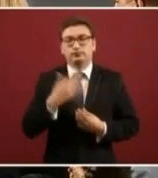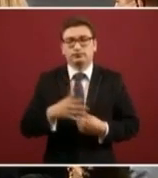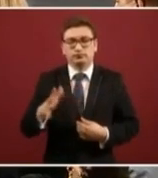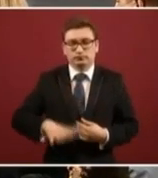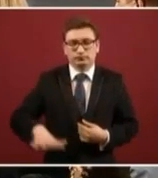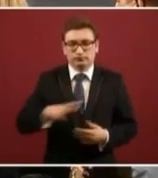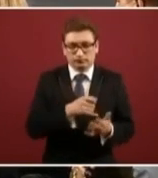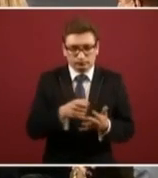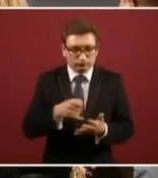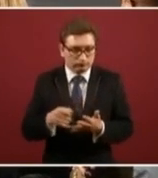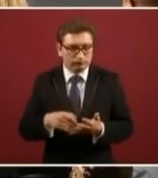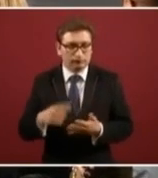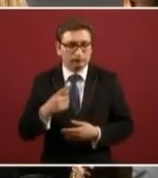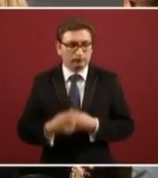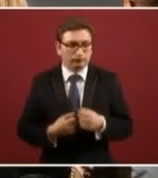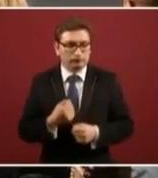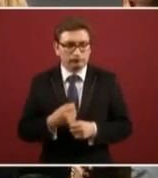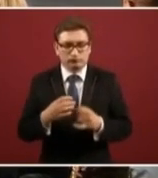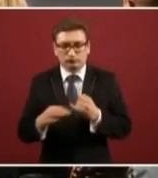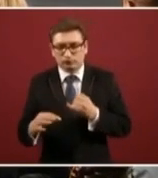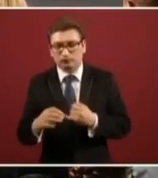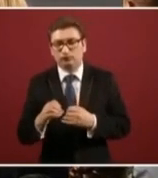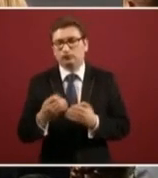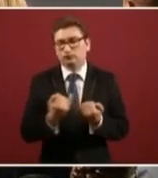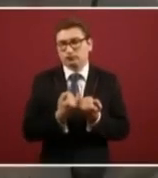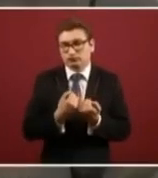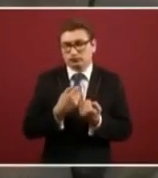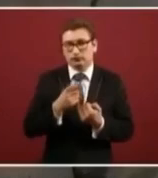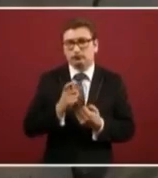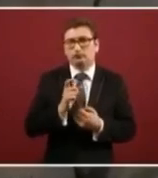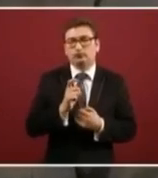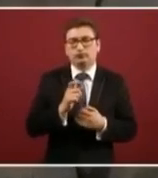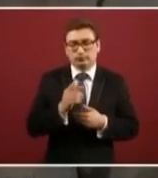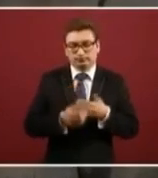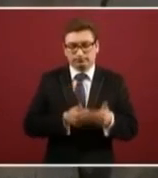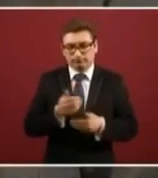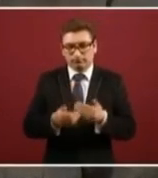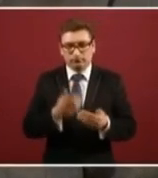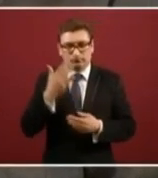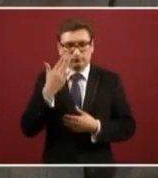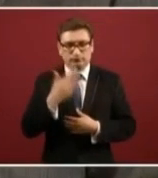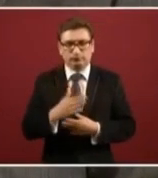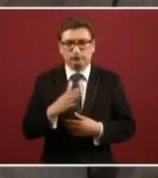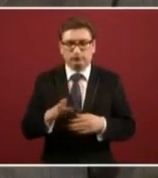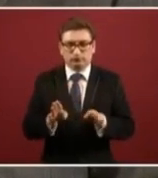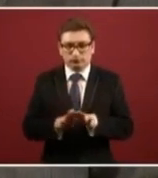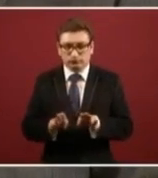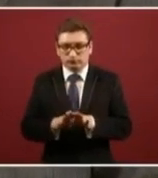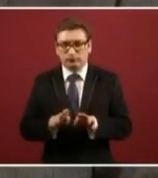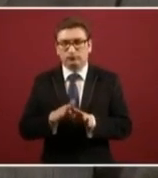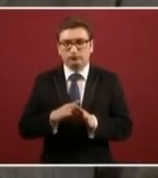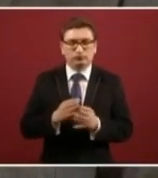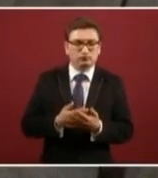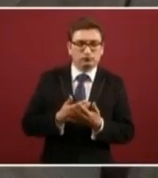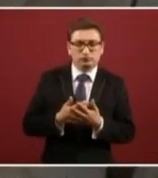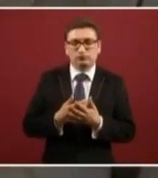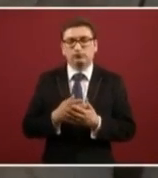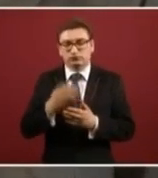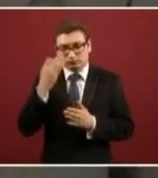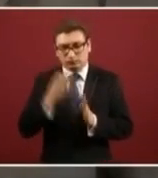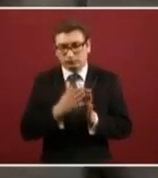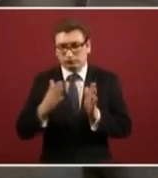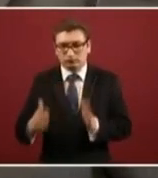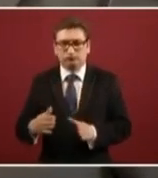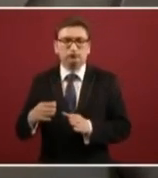a finales del año, como se señala, o bien cuando se concluyen las vedas y se inician los periodos de pesca. Entonces, si así